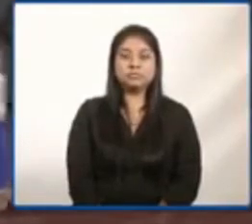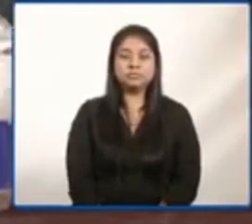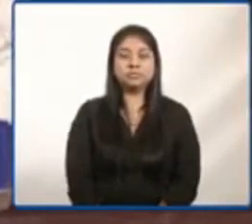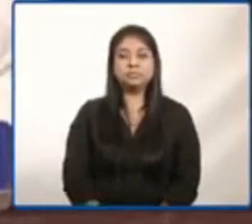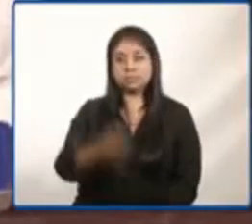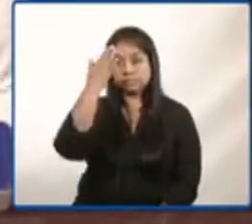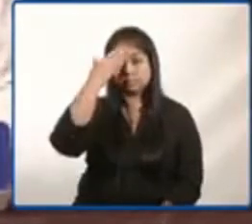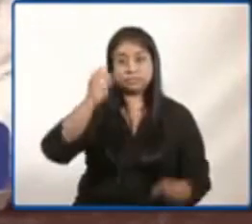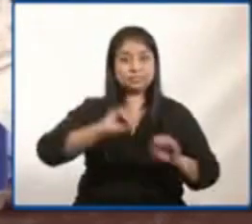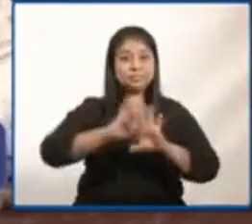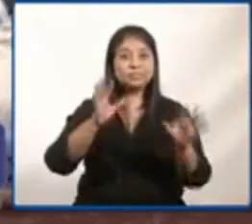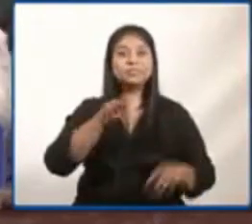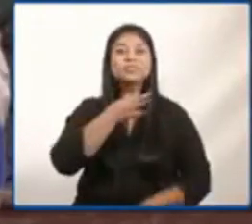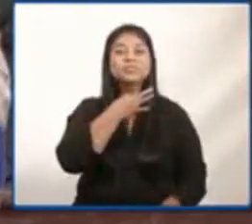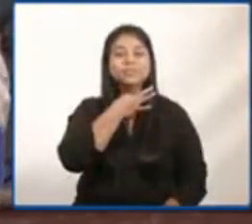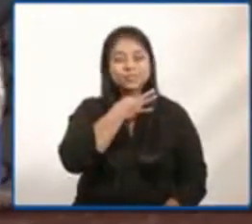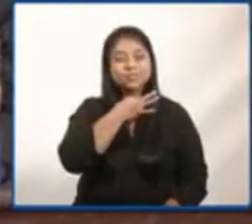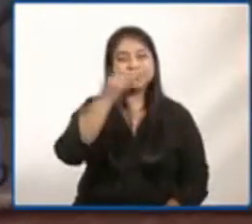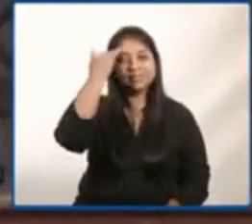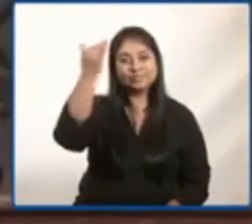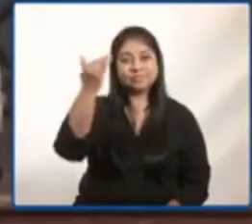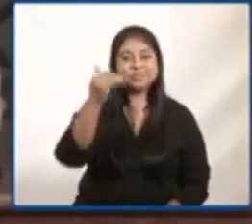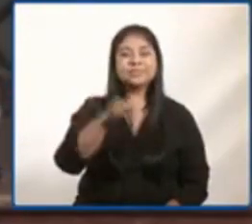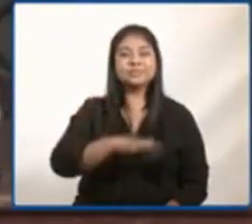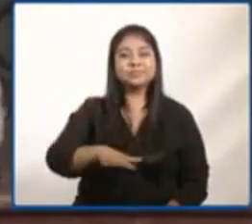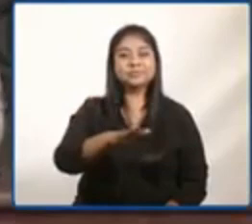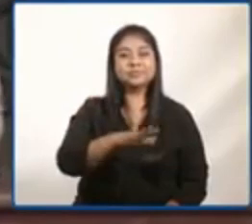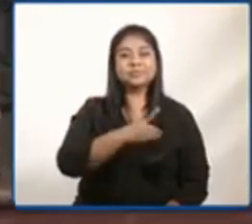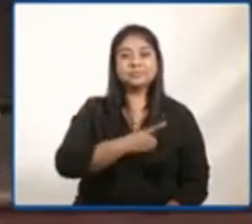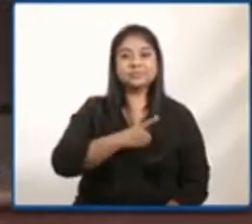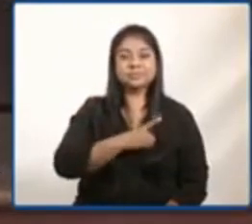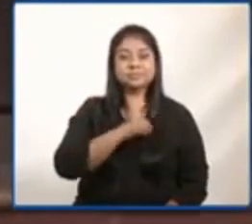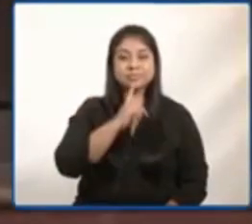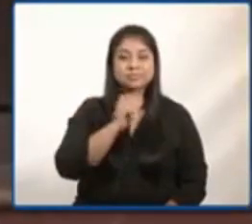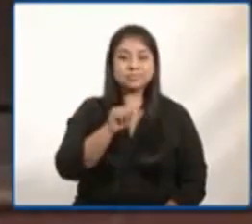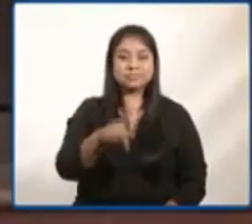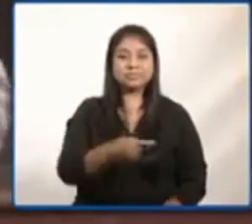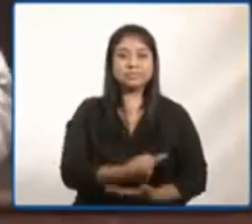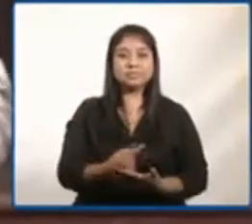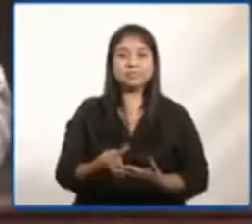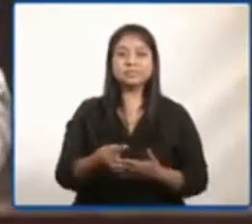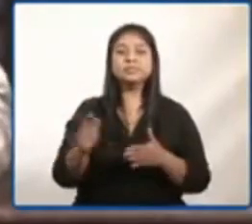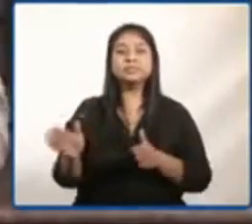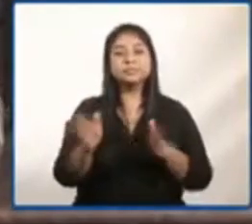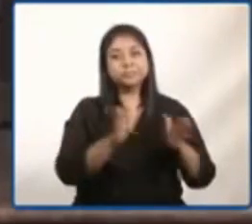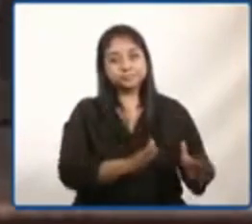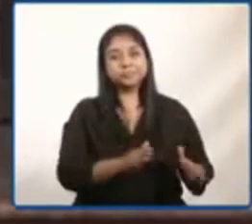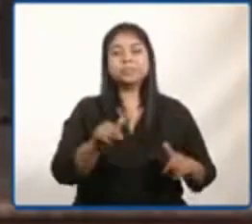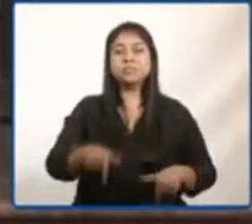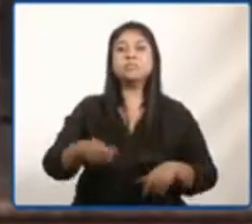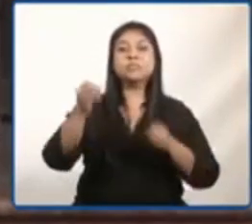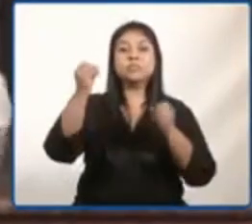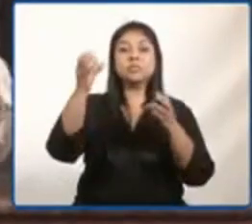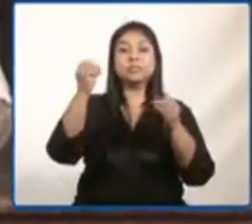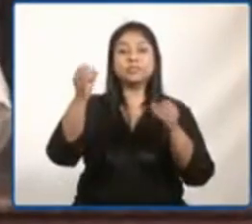Bien, buenos días, qué gusto saludarles. Les deseamos lo mejor para esta semana. Bien, en esta oportunidad vengo a compartir